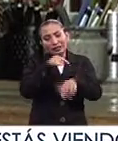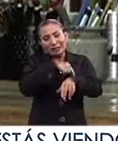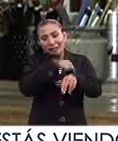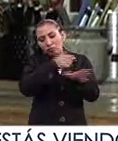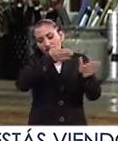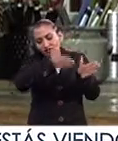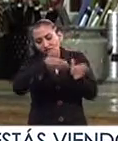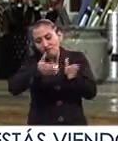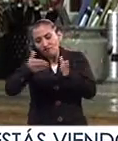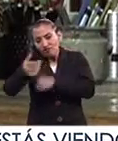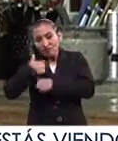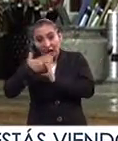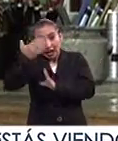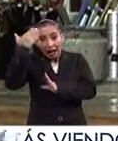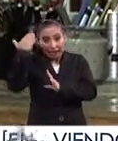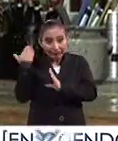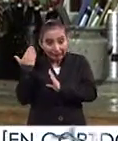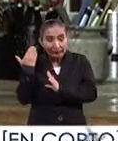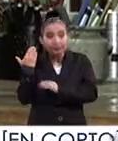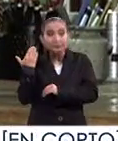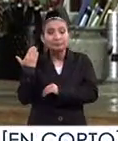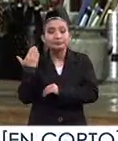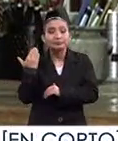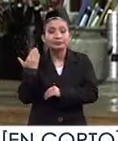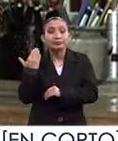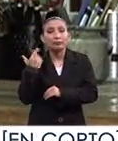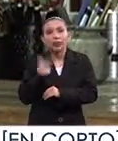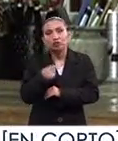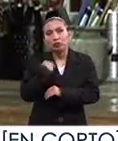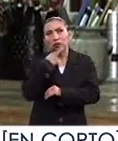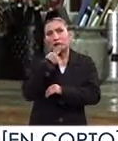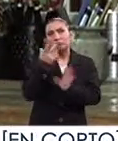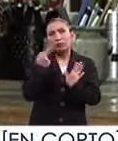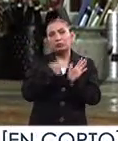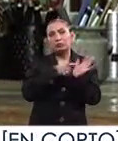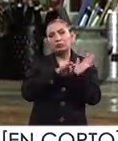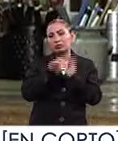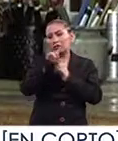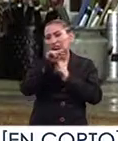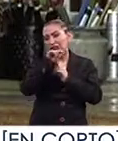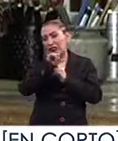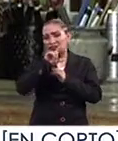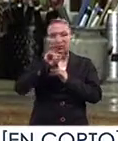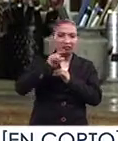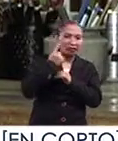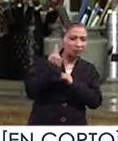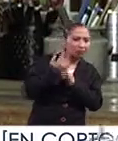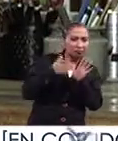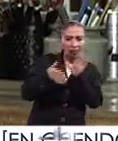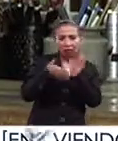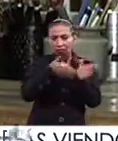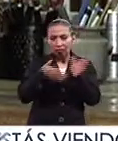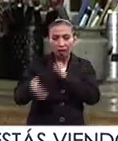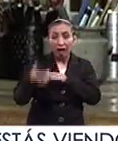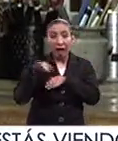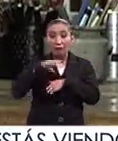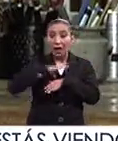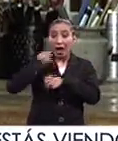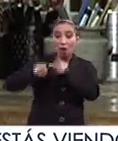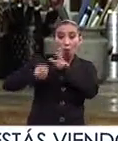tiempos, en esa época, estoy hablando de los años 70, 71, estaba en